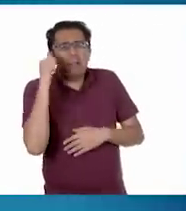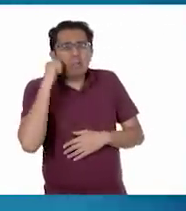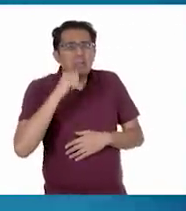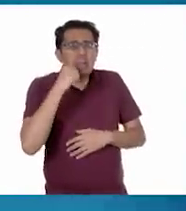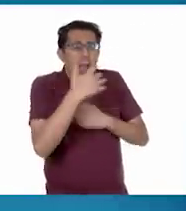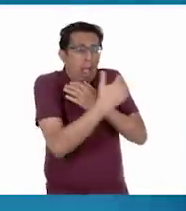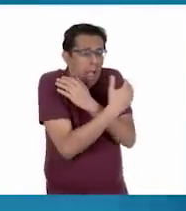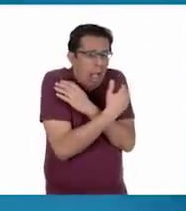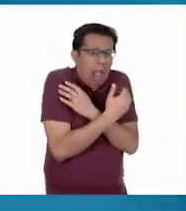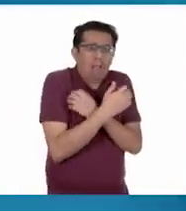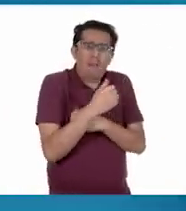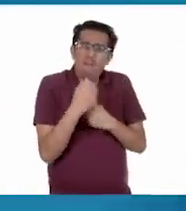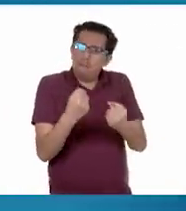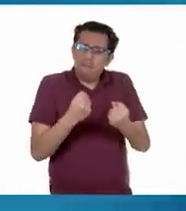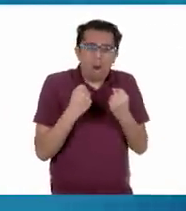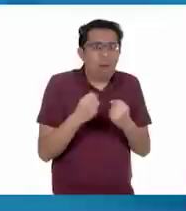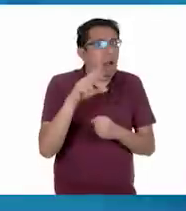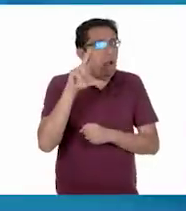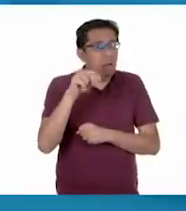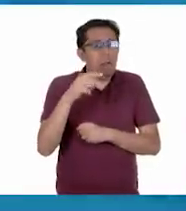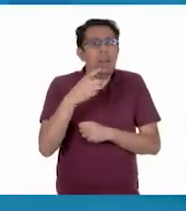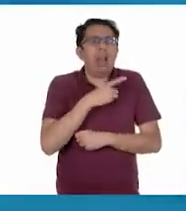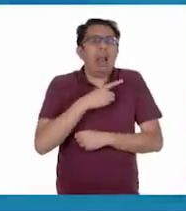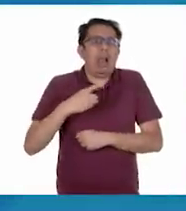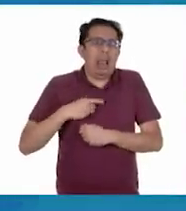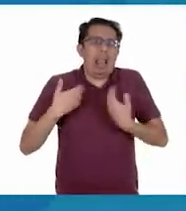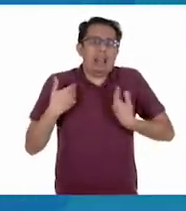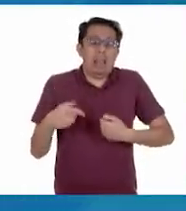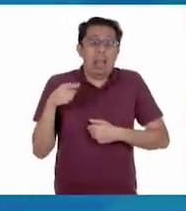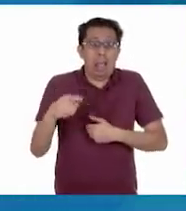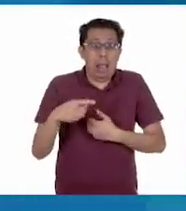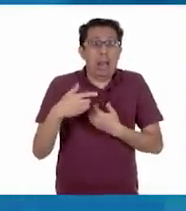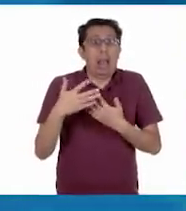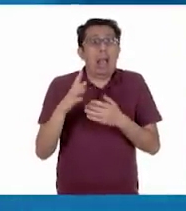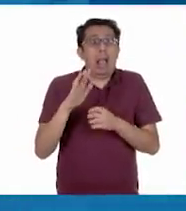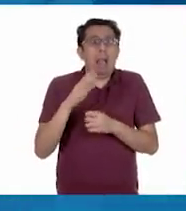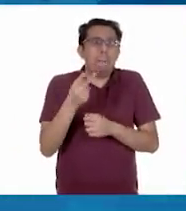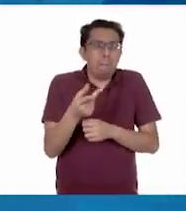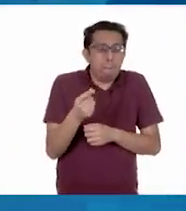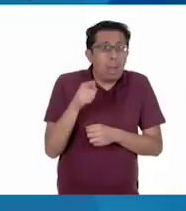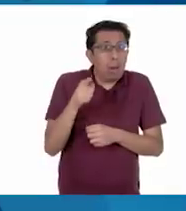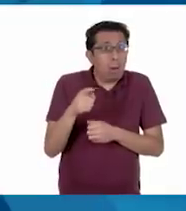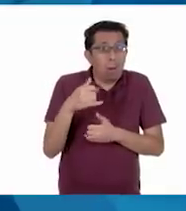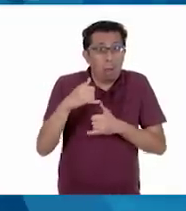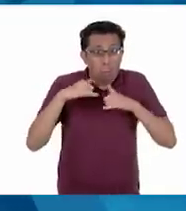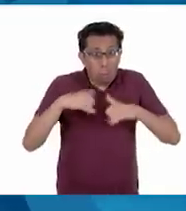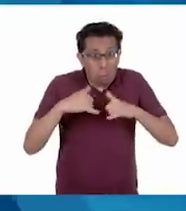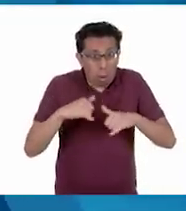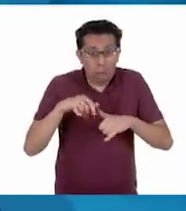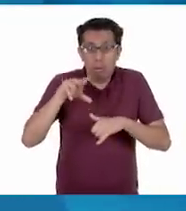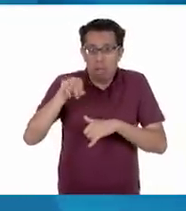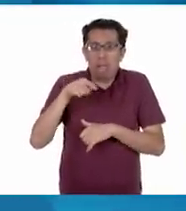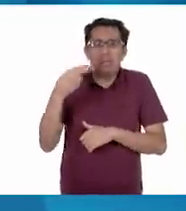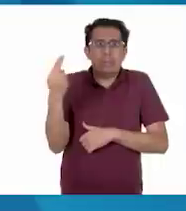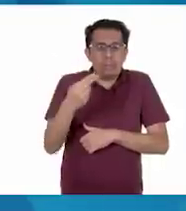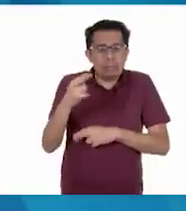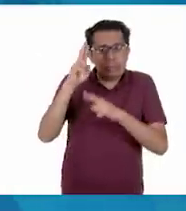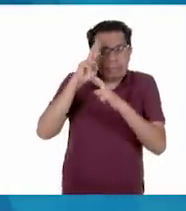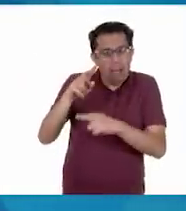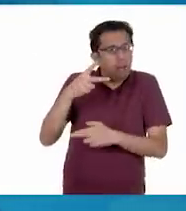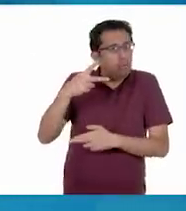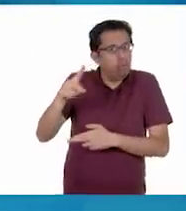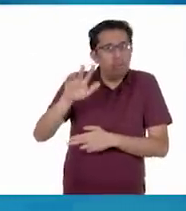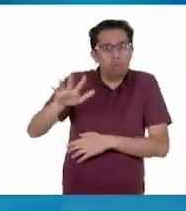fuerte. Tenemos que entender que un cachorro no es un juguete, entonces debe tener su espacio para poder descansar, para